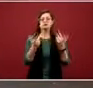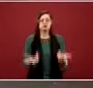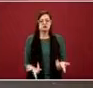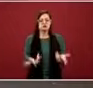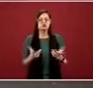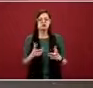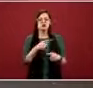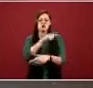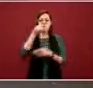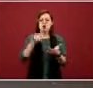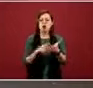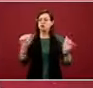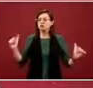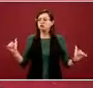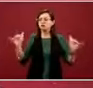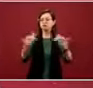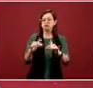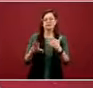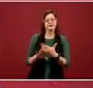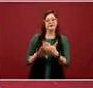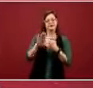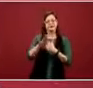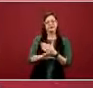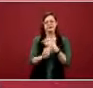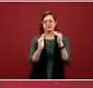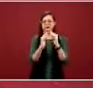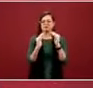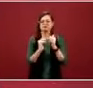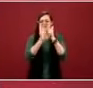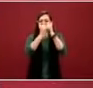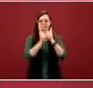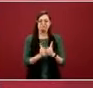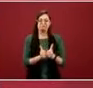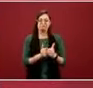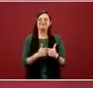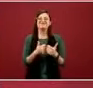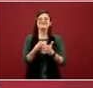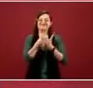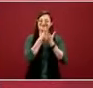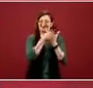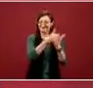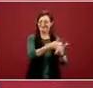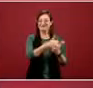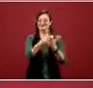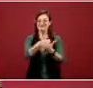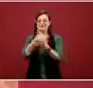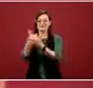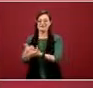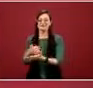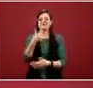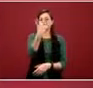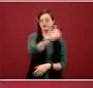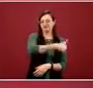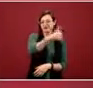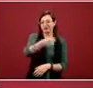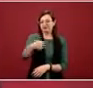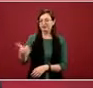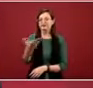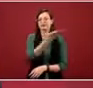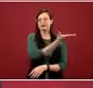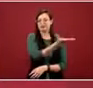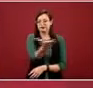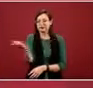evitemos ir a lugares concurridos, eso va a ayudar a cada una y uno de ustedes, a cada uno y una de